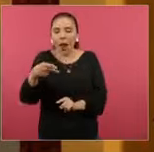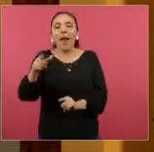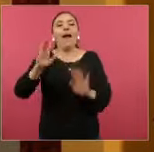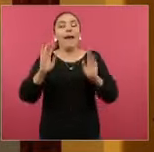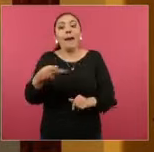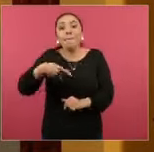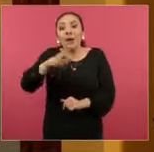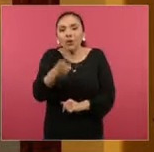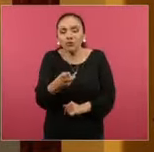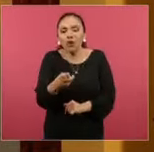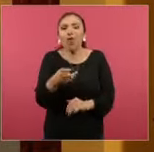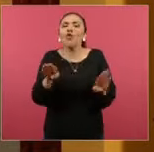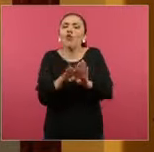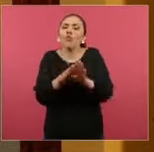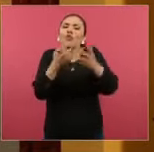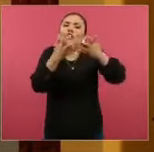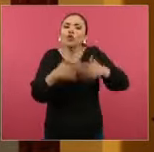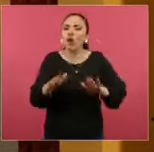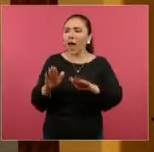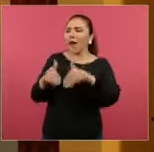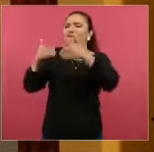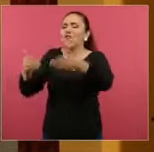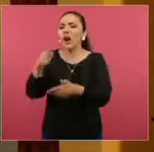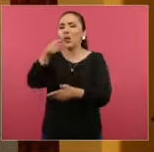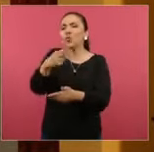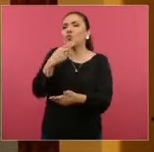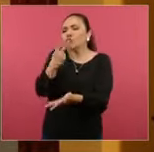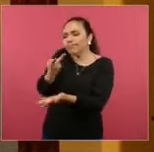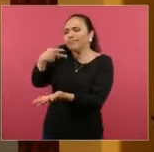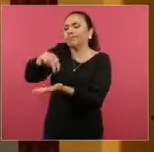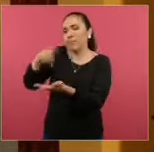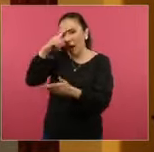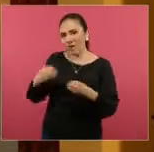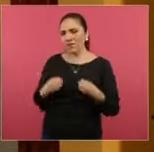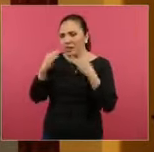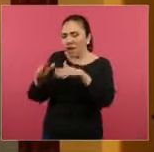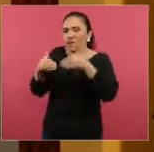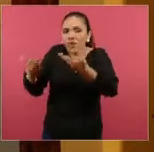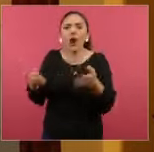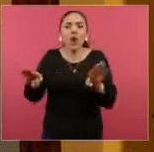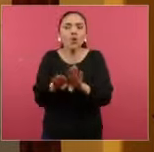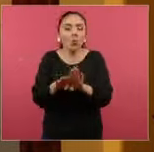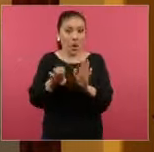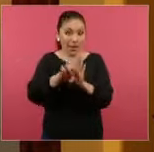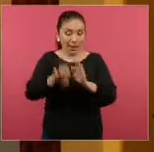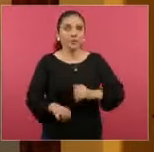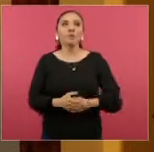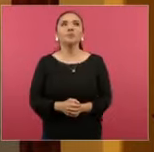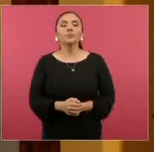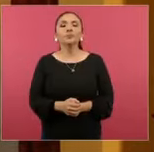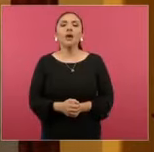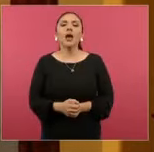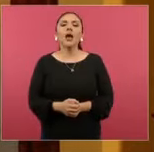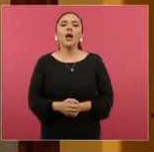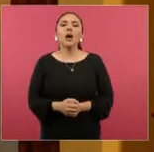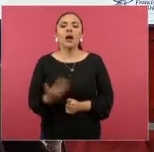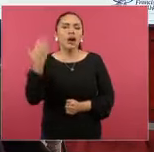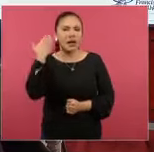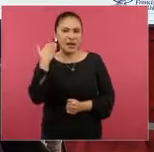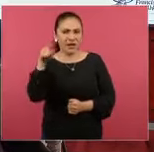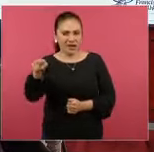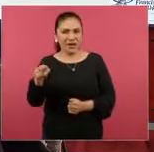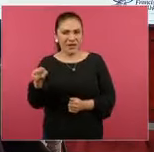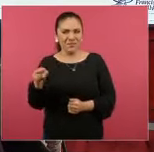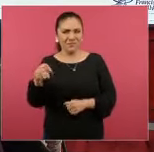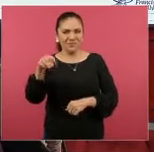funcionalidad? ¿Cuál es ese principio social? ¿Cómo lo voy a utilizar en la vida? Que después no diga, por ejemplo, el ejemplo que nos